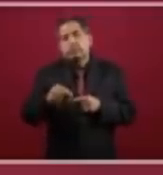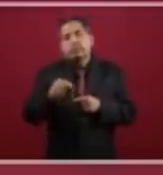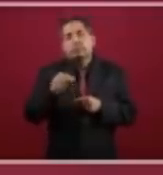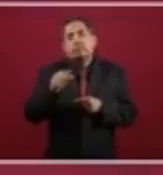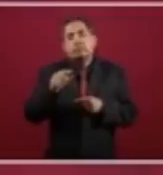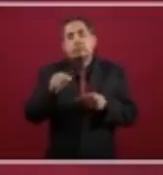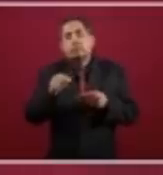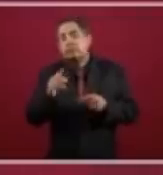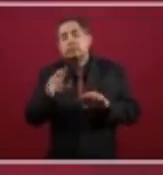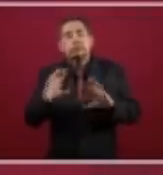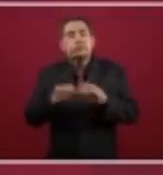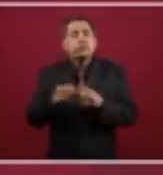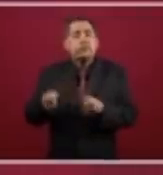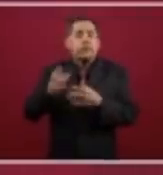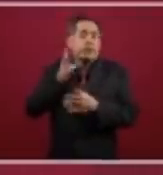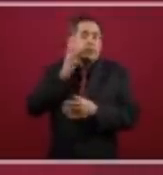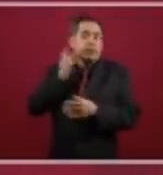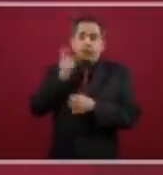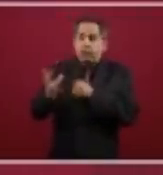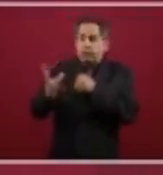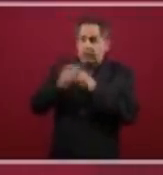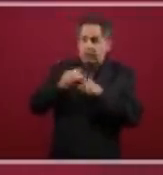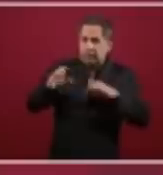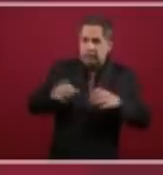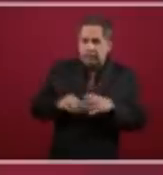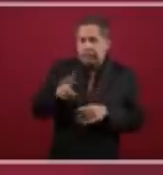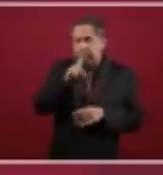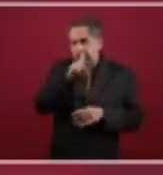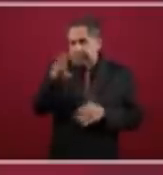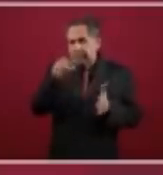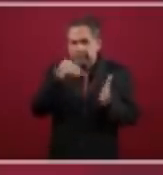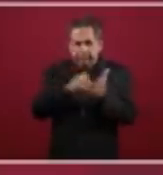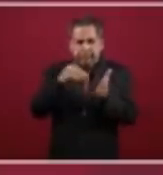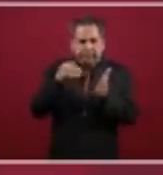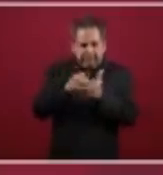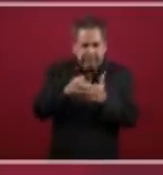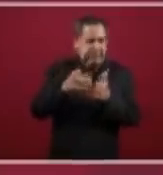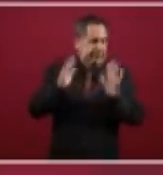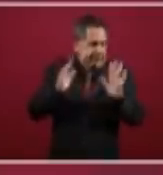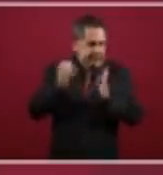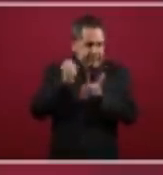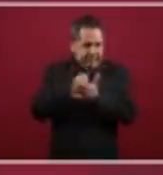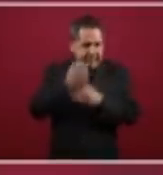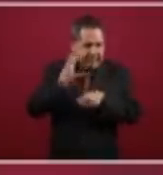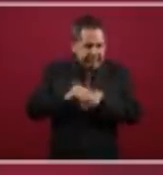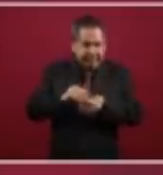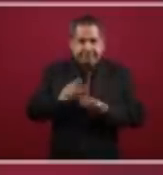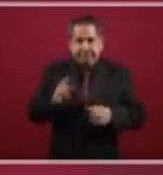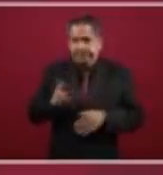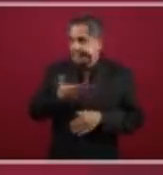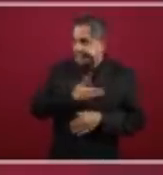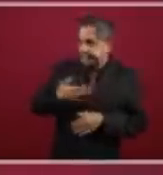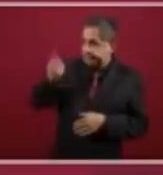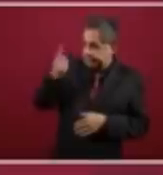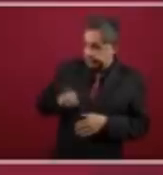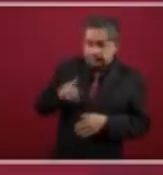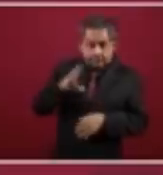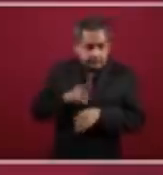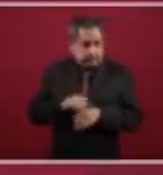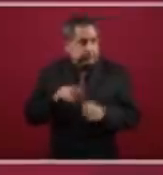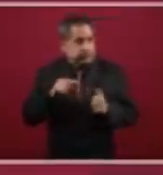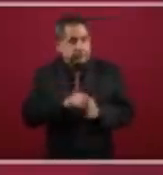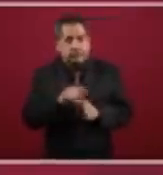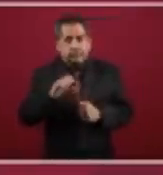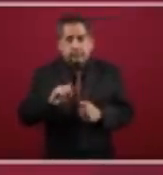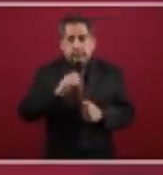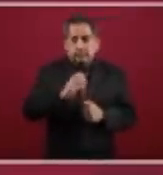2019, la Cámara de Diputados nos autorizó 100 mil millones. Y con la autorización del señor presidente y el apoyo del secretario